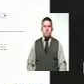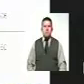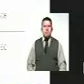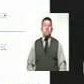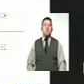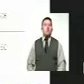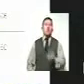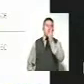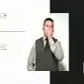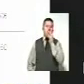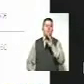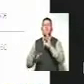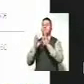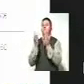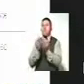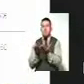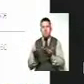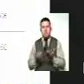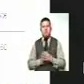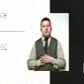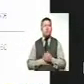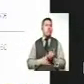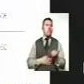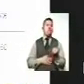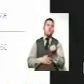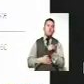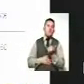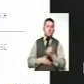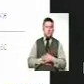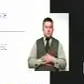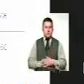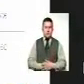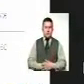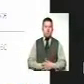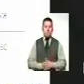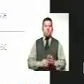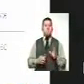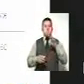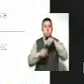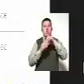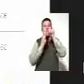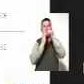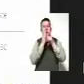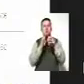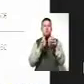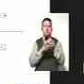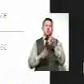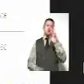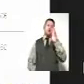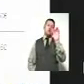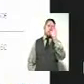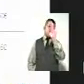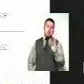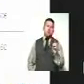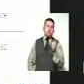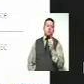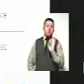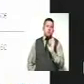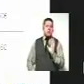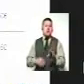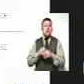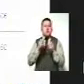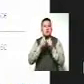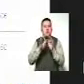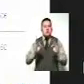Los cumplimientos, las familias que estaban vinculadas al programa RESAP, bueno, el 88%, pero el